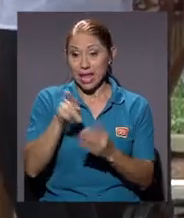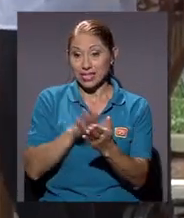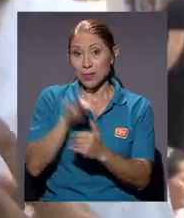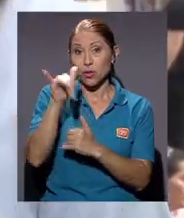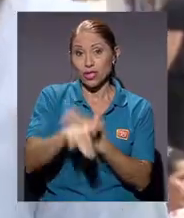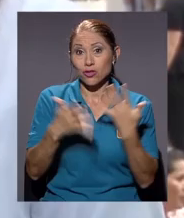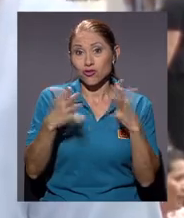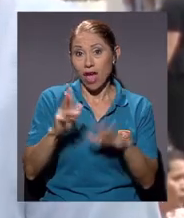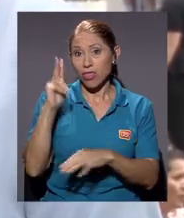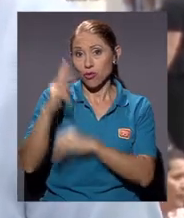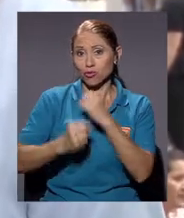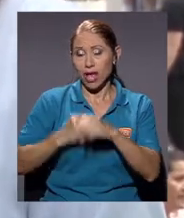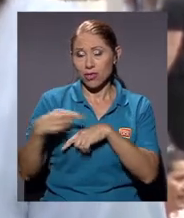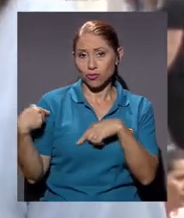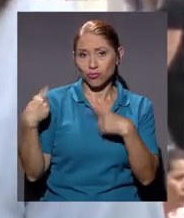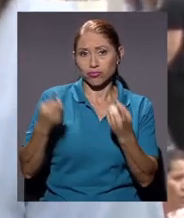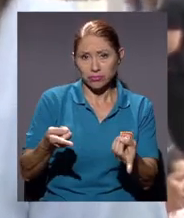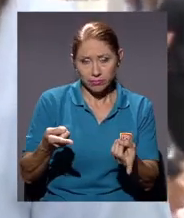tiene 2 años ya.